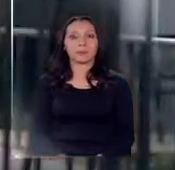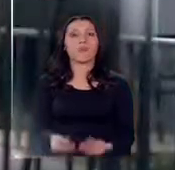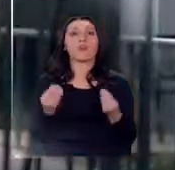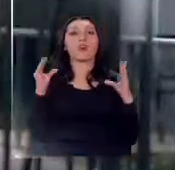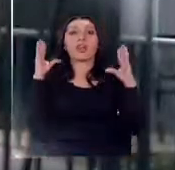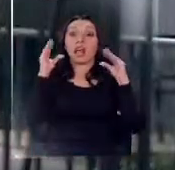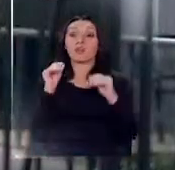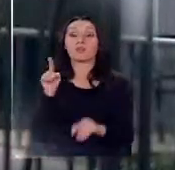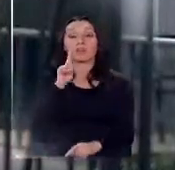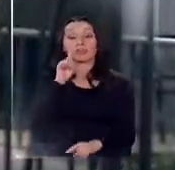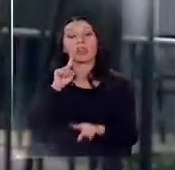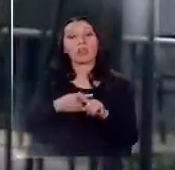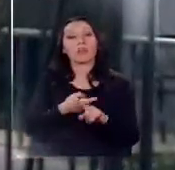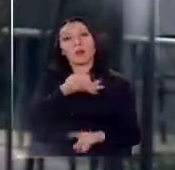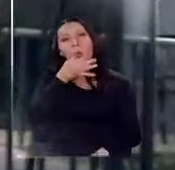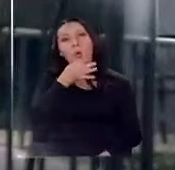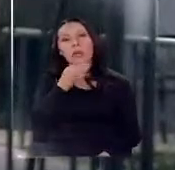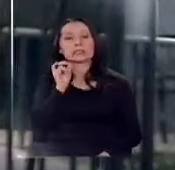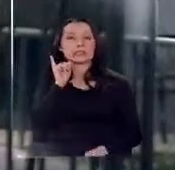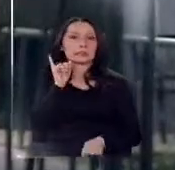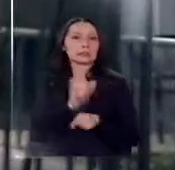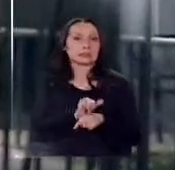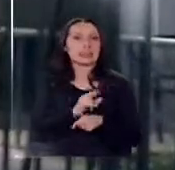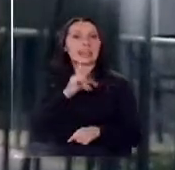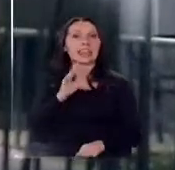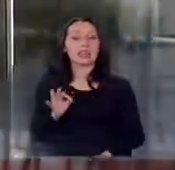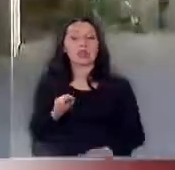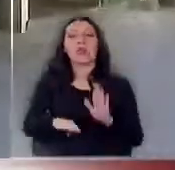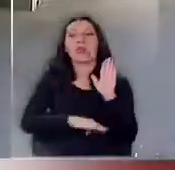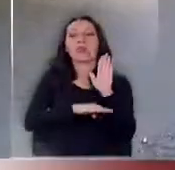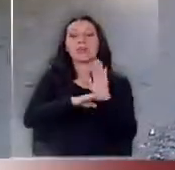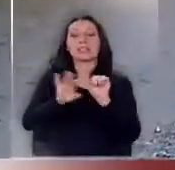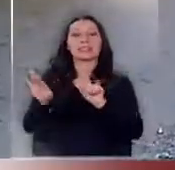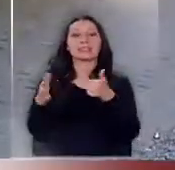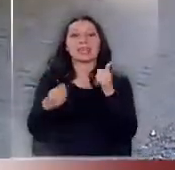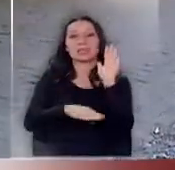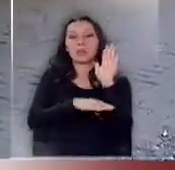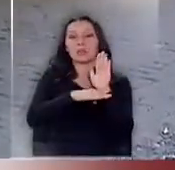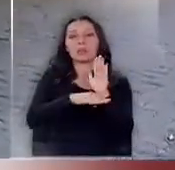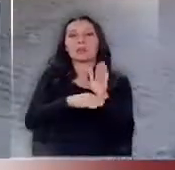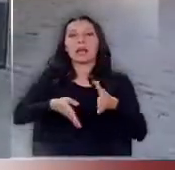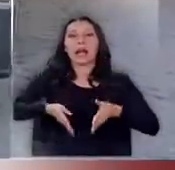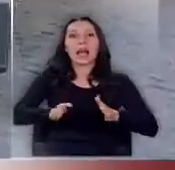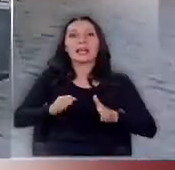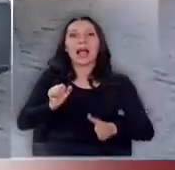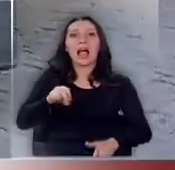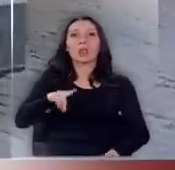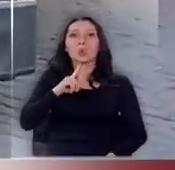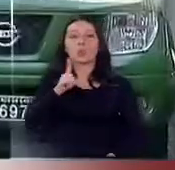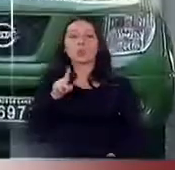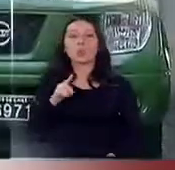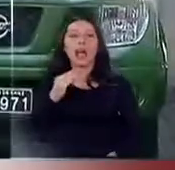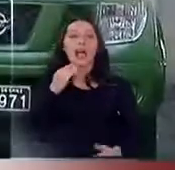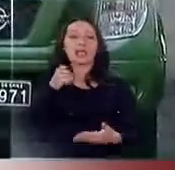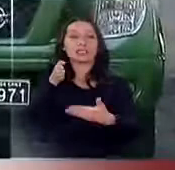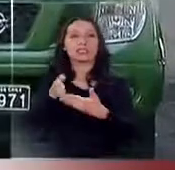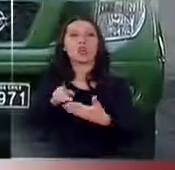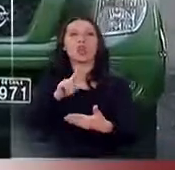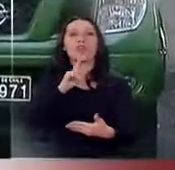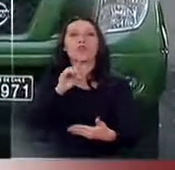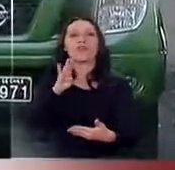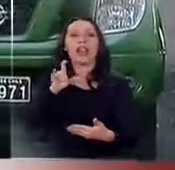Buenas noches, así es un nuevo cuento del tío, esta vez en un departamento, sexto piso, acá en el calle Carlos Antunes, casi con toda la de la comuna